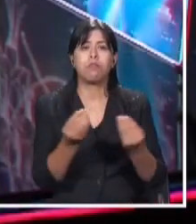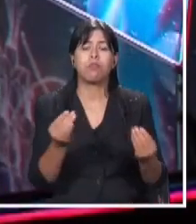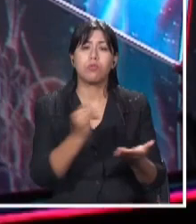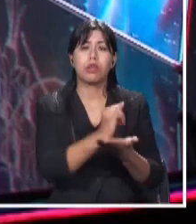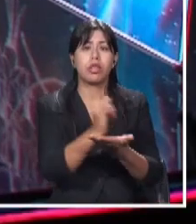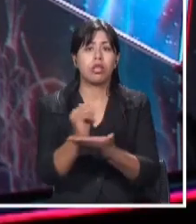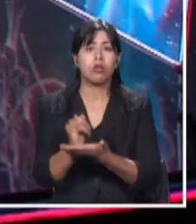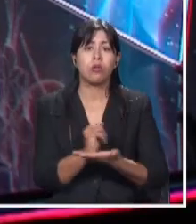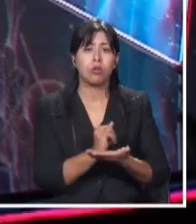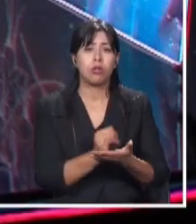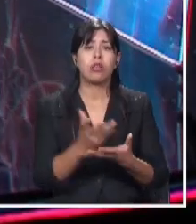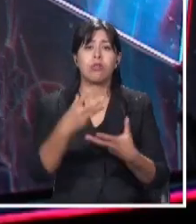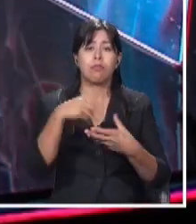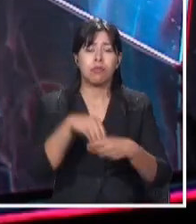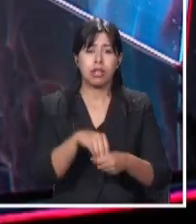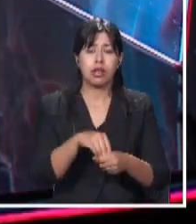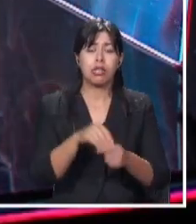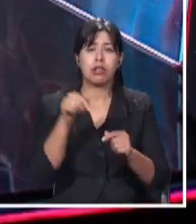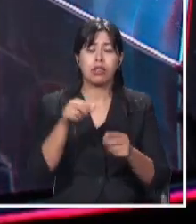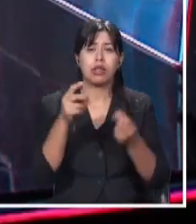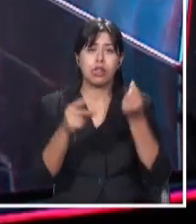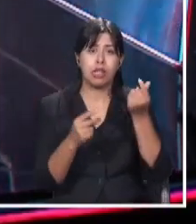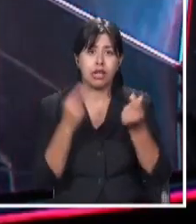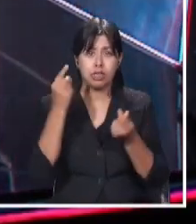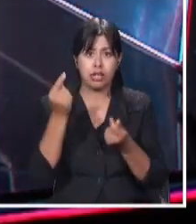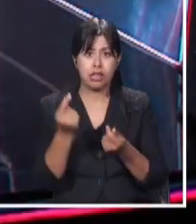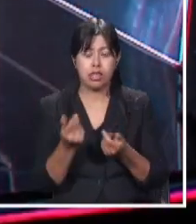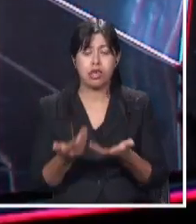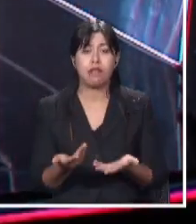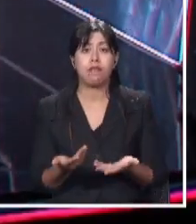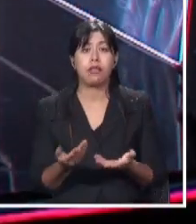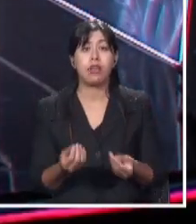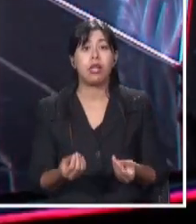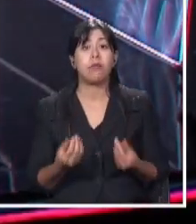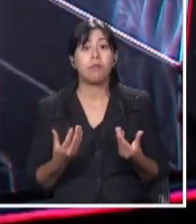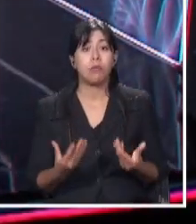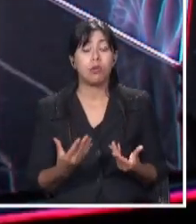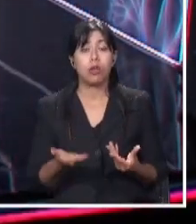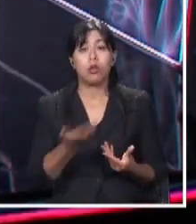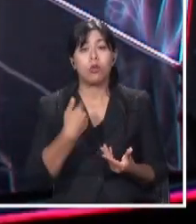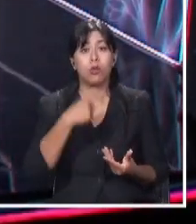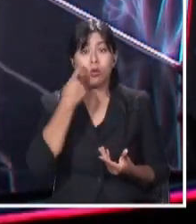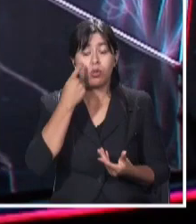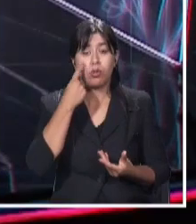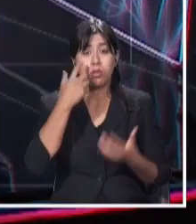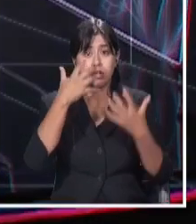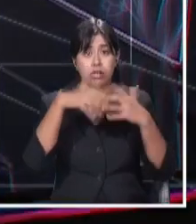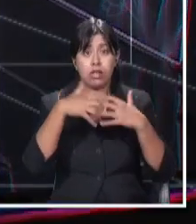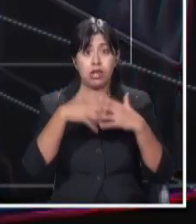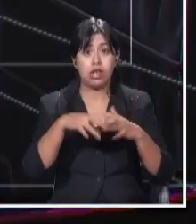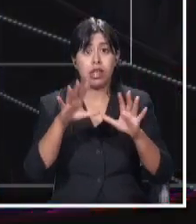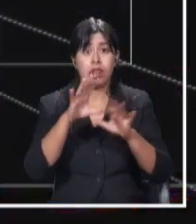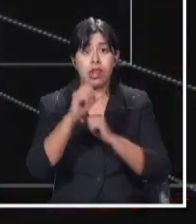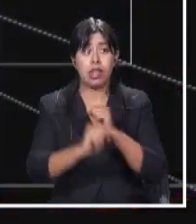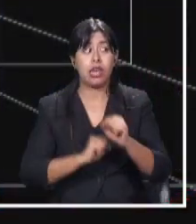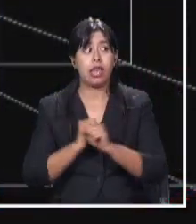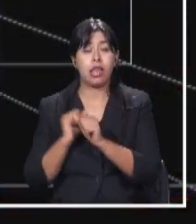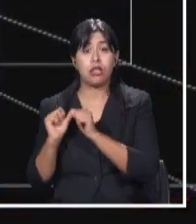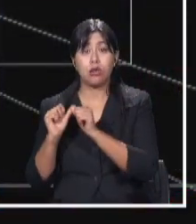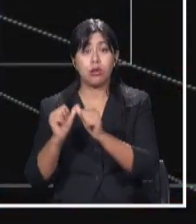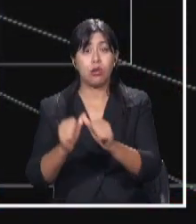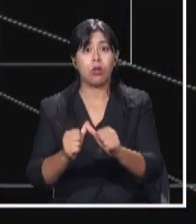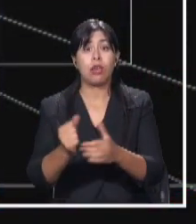que forman parte de esta iniciativa. Por lo tanto, nuestro conocimiento del cerebro en los últimos 10 años ha aumentado de una